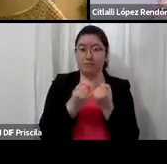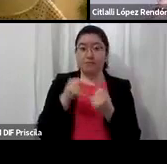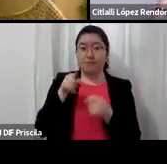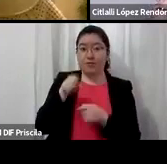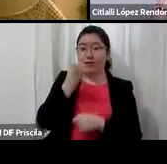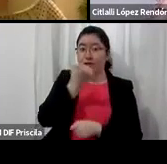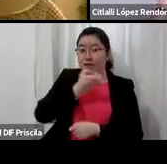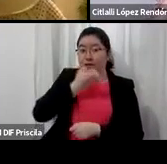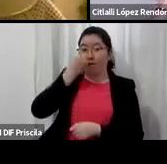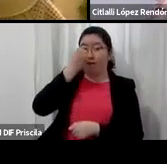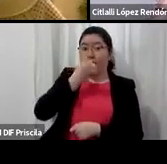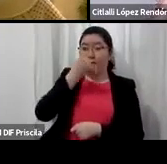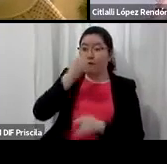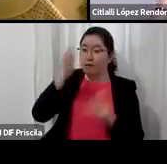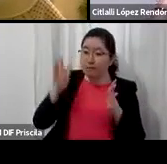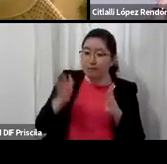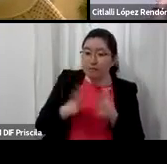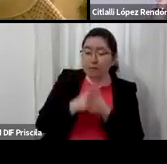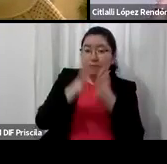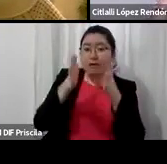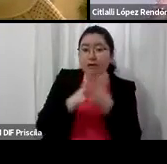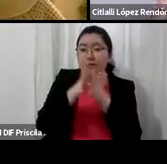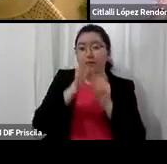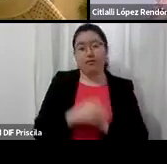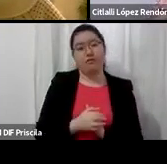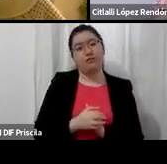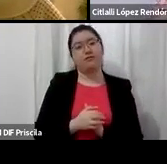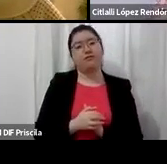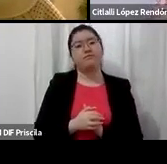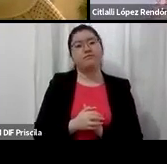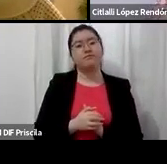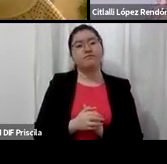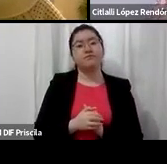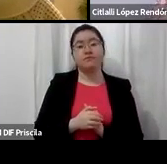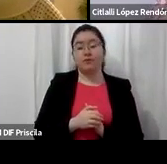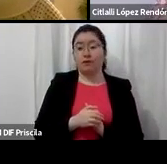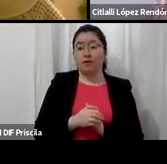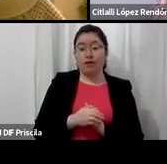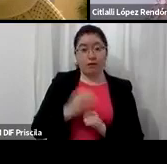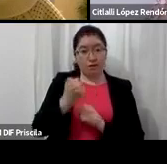mismas participando. Hemos estado trabajando a nivel de educación superior,